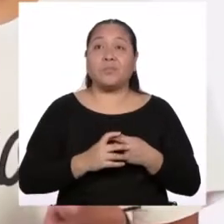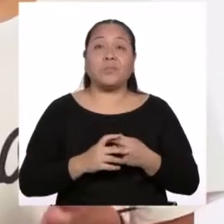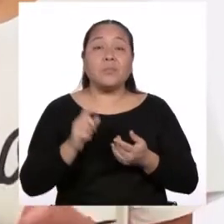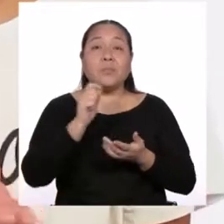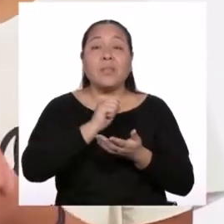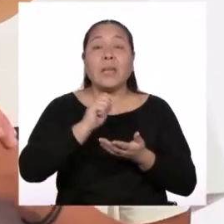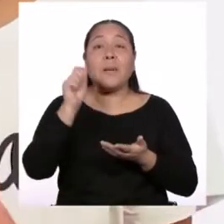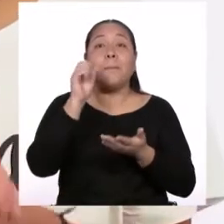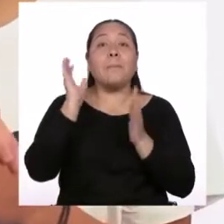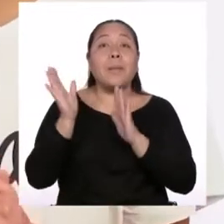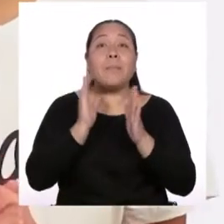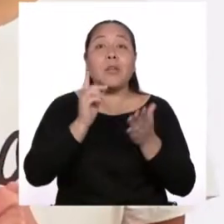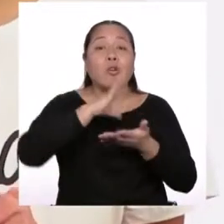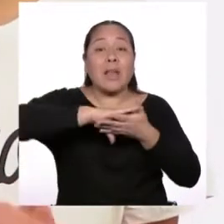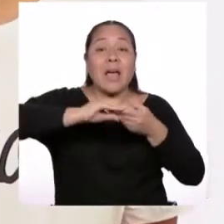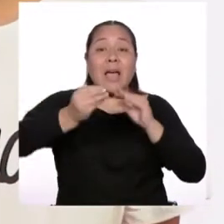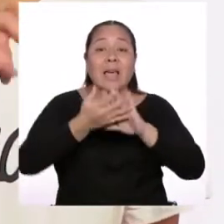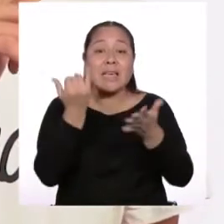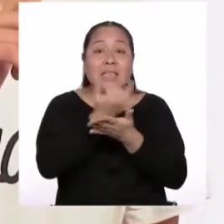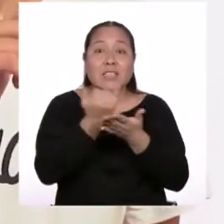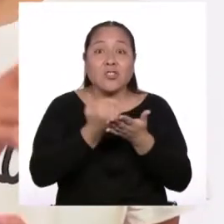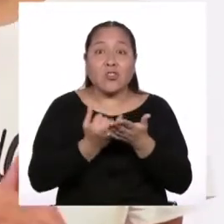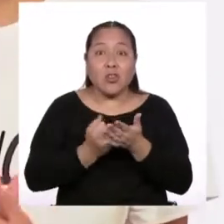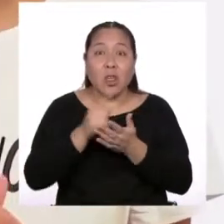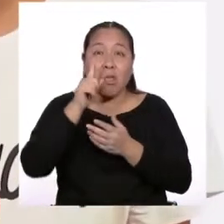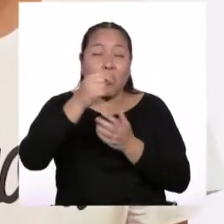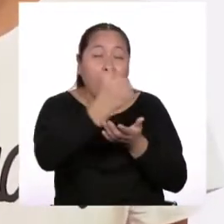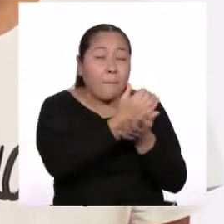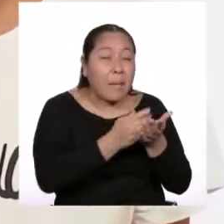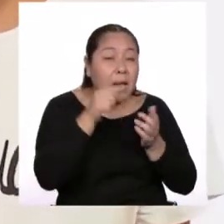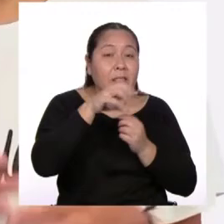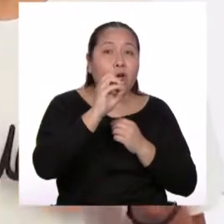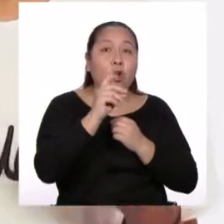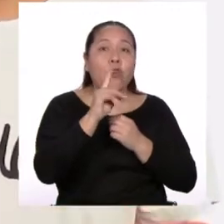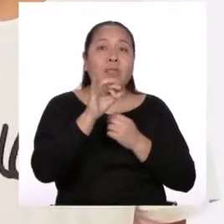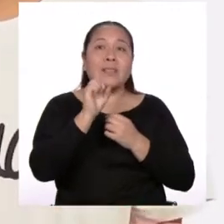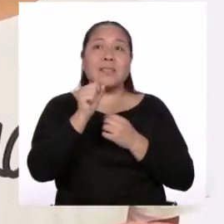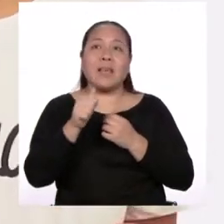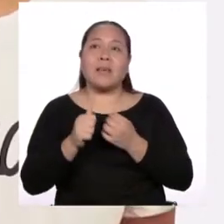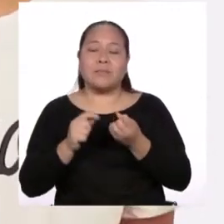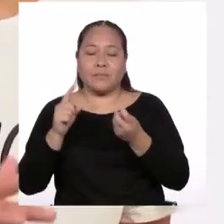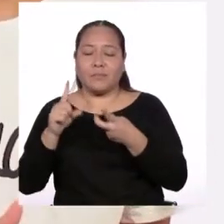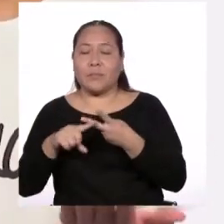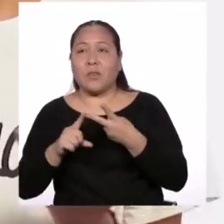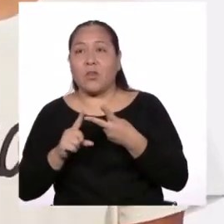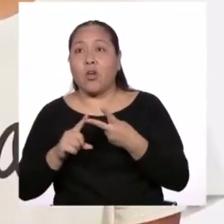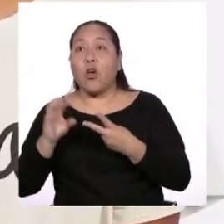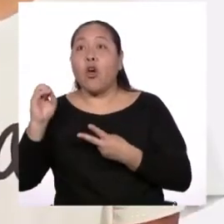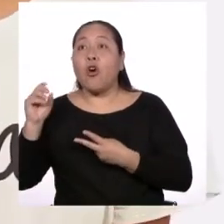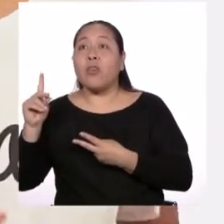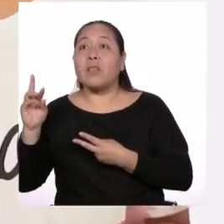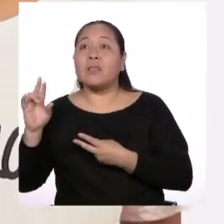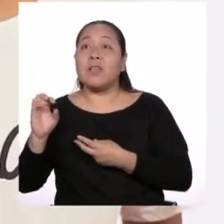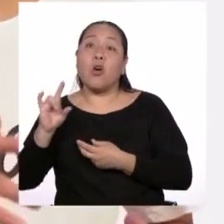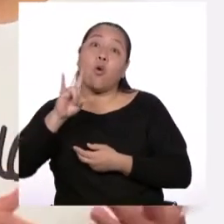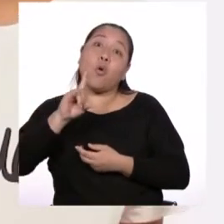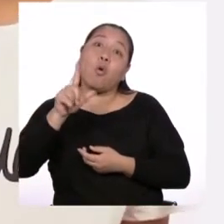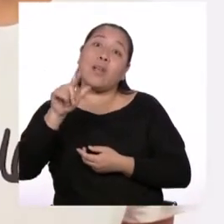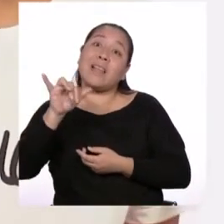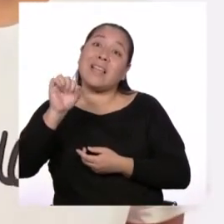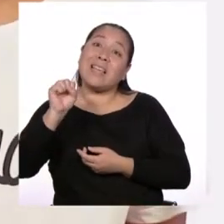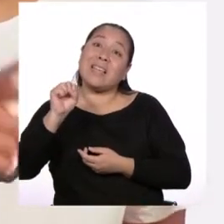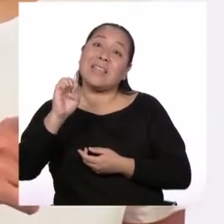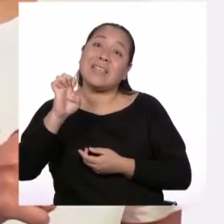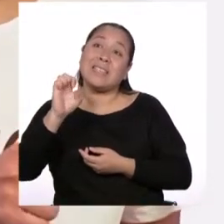una historieta sobre la base de un capítulo de la Odisea. Y opción 2. En la Odisea, Odiseo o Ulises, porque Odiseo es el